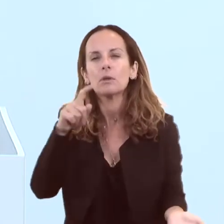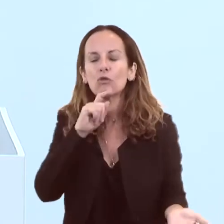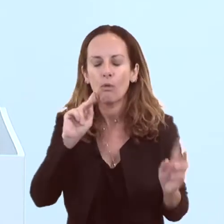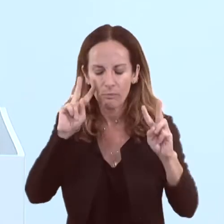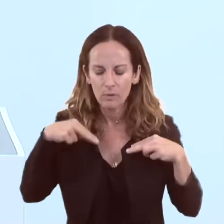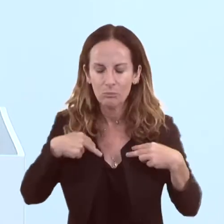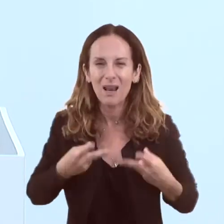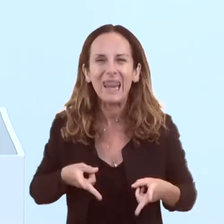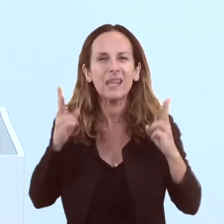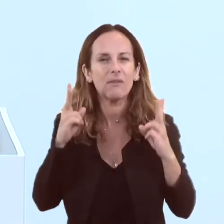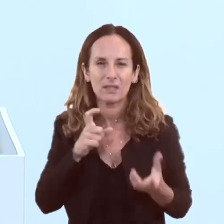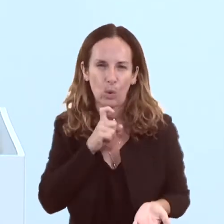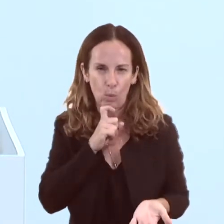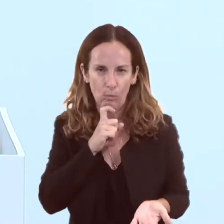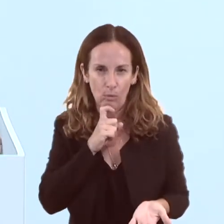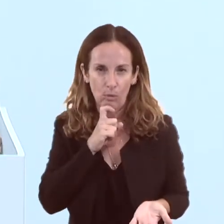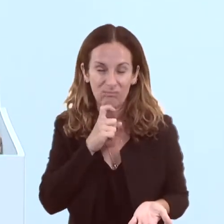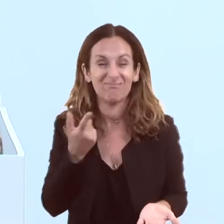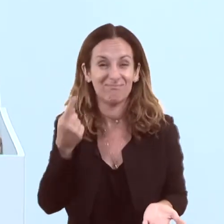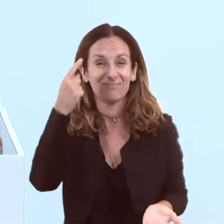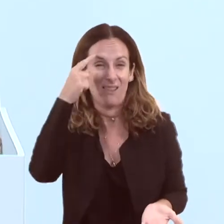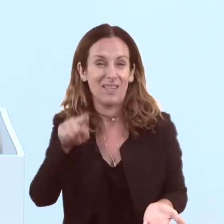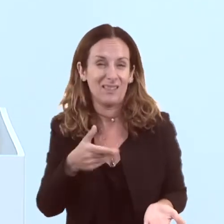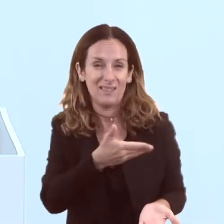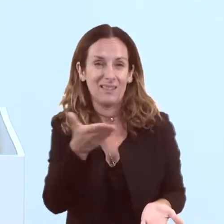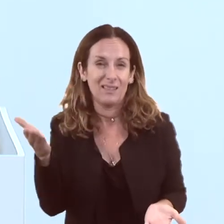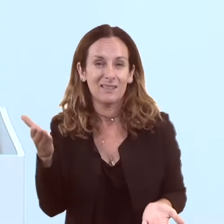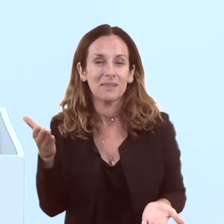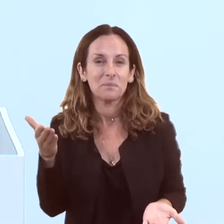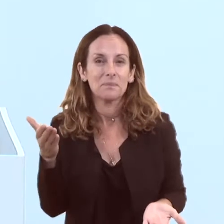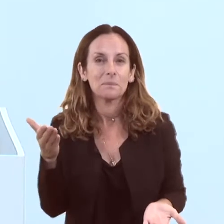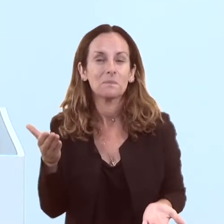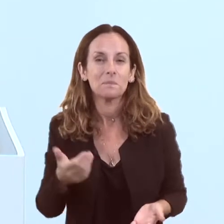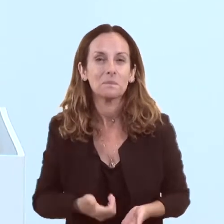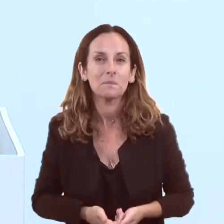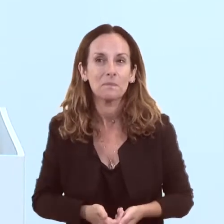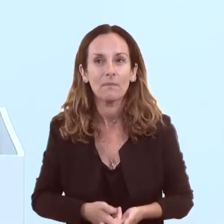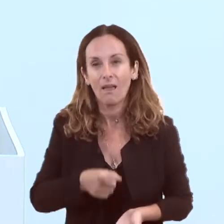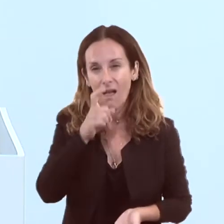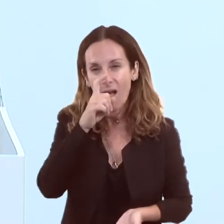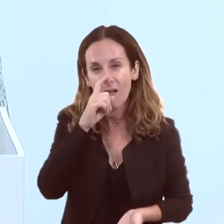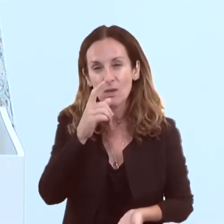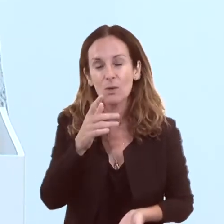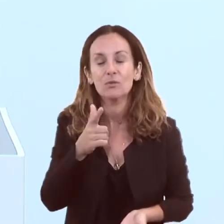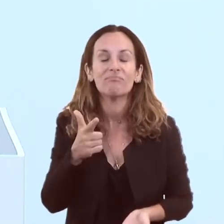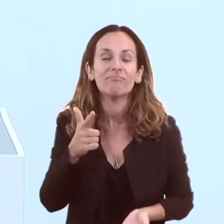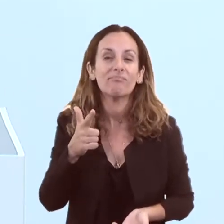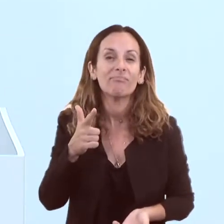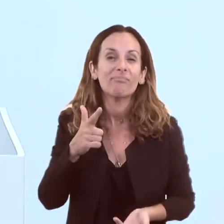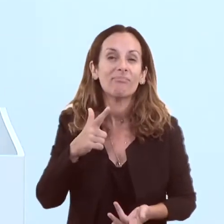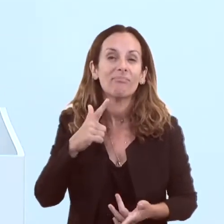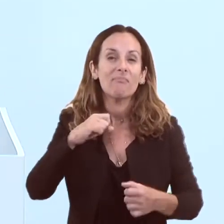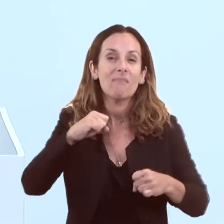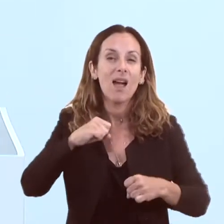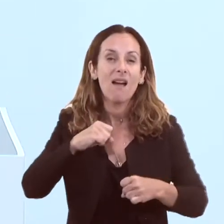libertad se transforma como todos sabéis a la hora de cumplir años y de enfrentarse a los problemas